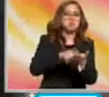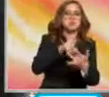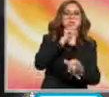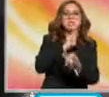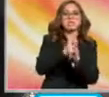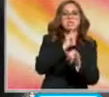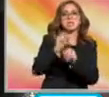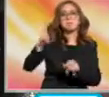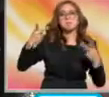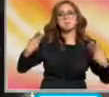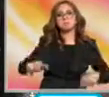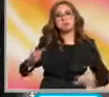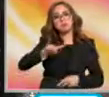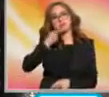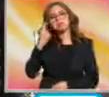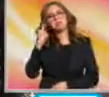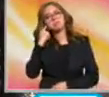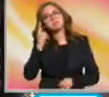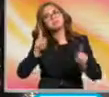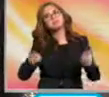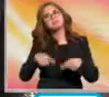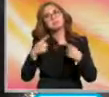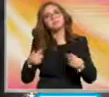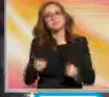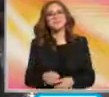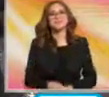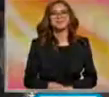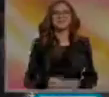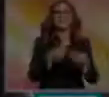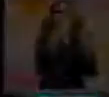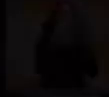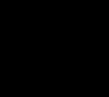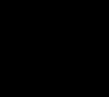Caray, Internet es una fuente inagotable. Chema. Gracias, Muchas gracias. Mil gracias, Chema.